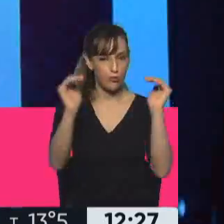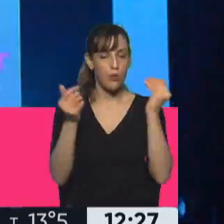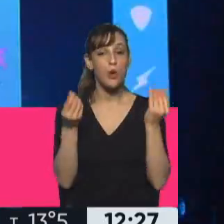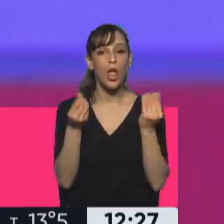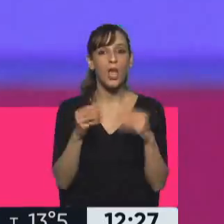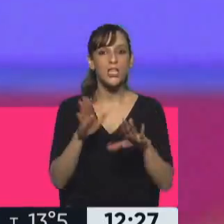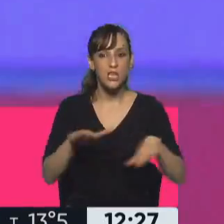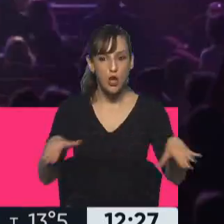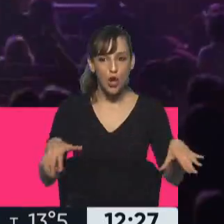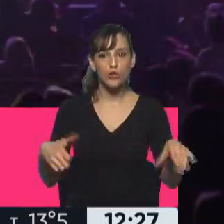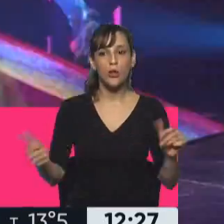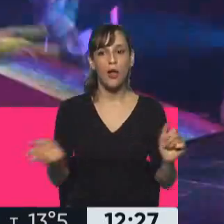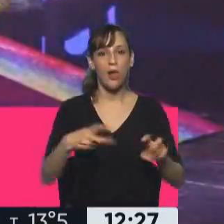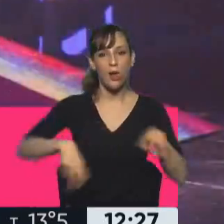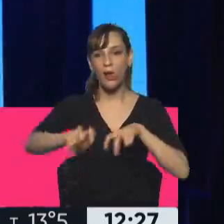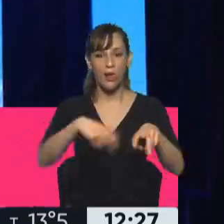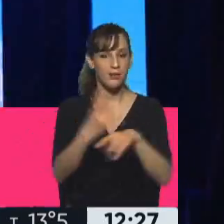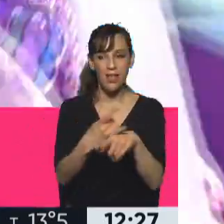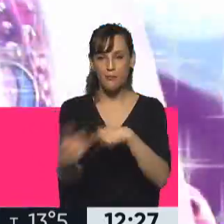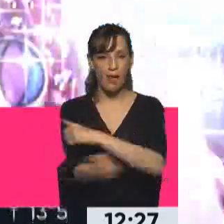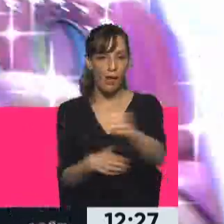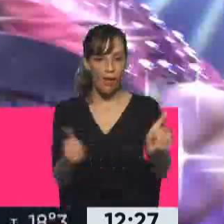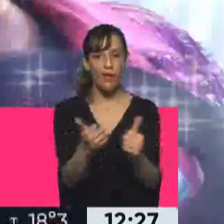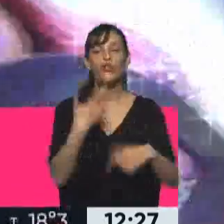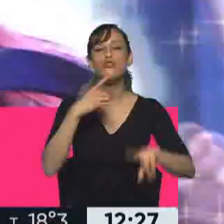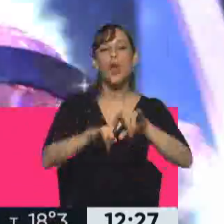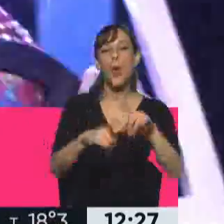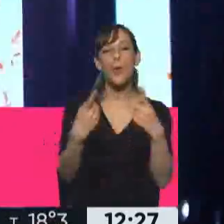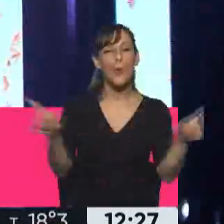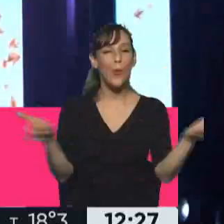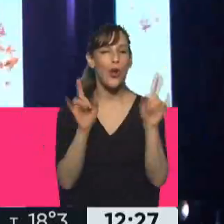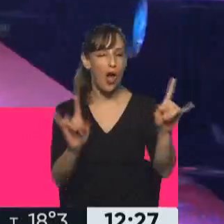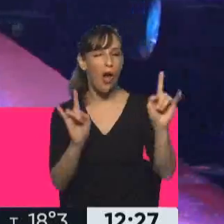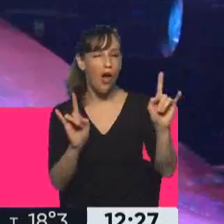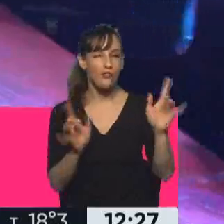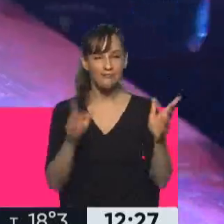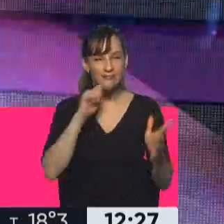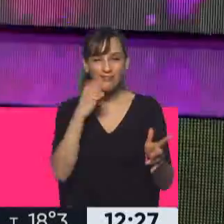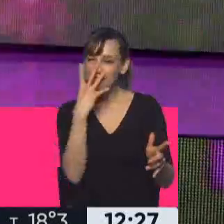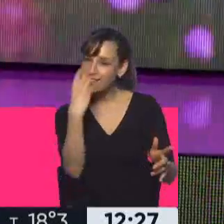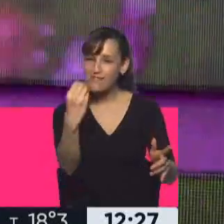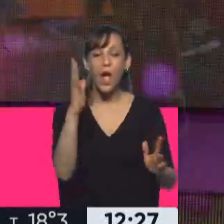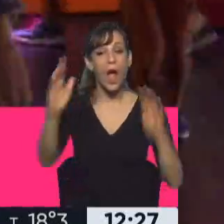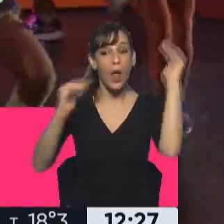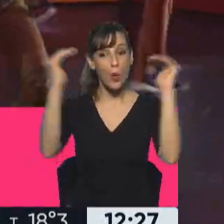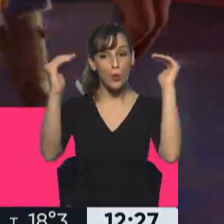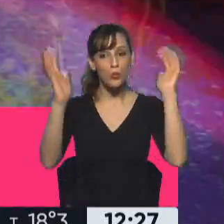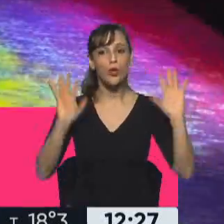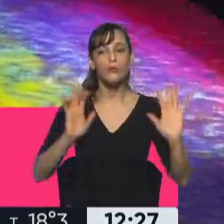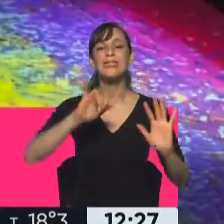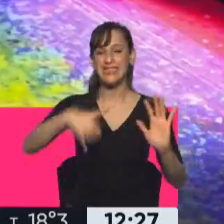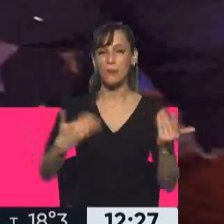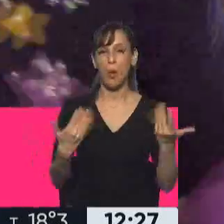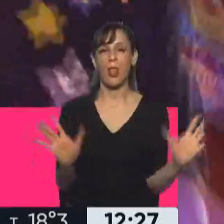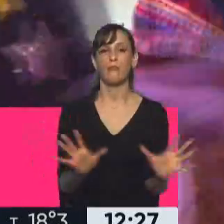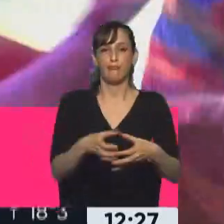quedan quietos, se van para adelante, es un show de rock, se van los chicos a... Y A un adulto vos lo podés contener en una burbuja y decirles que